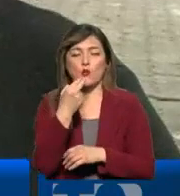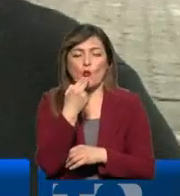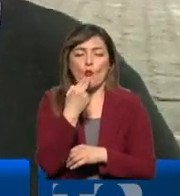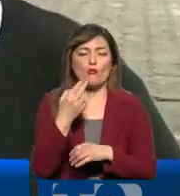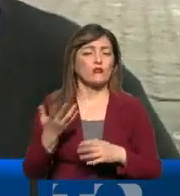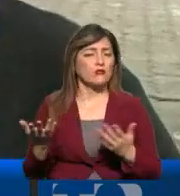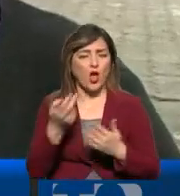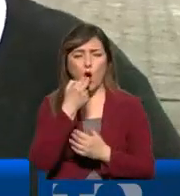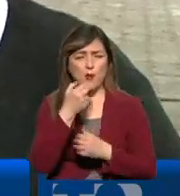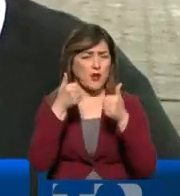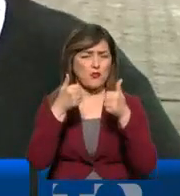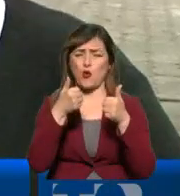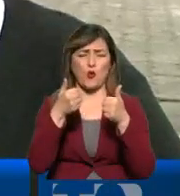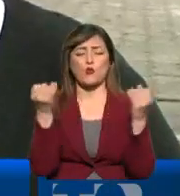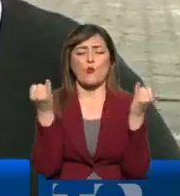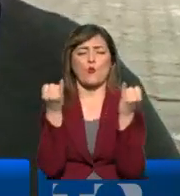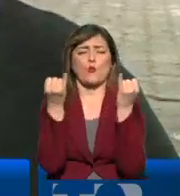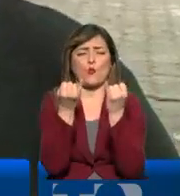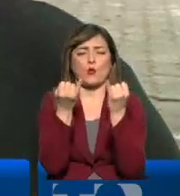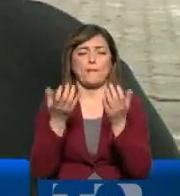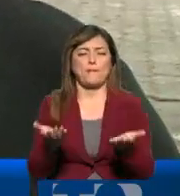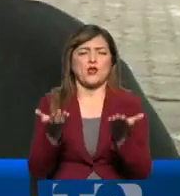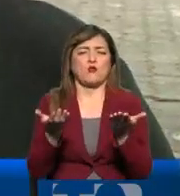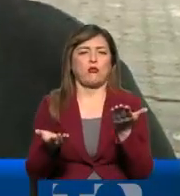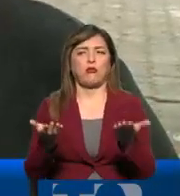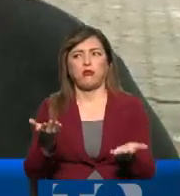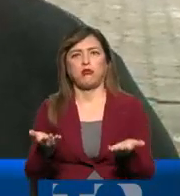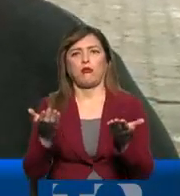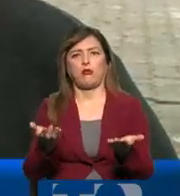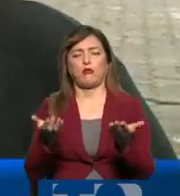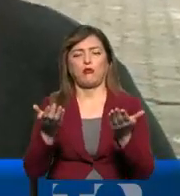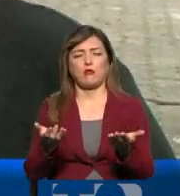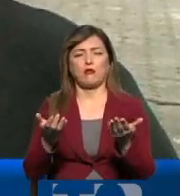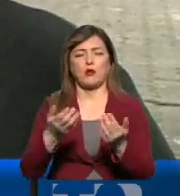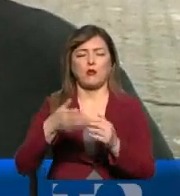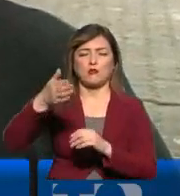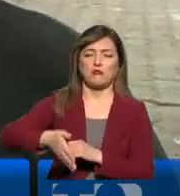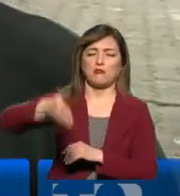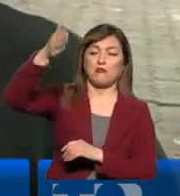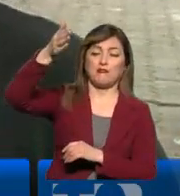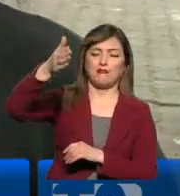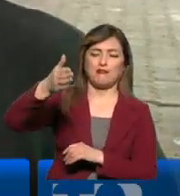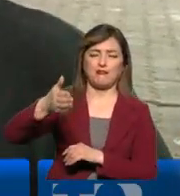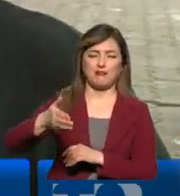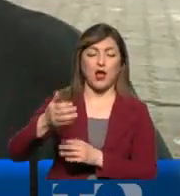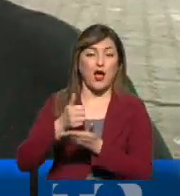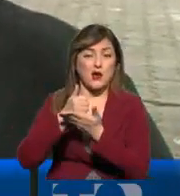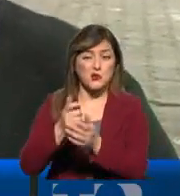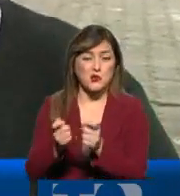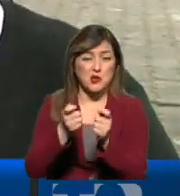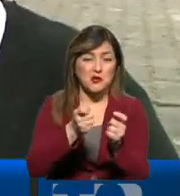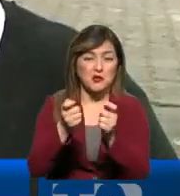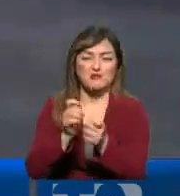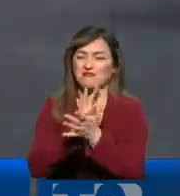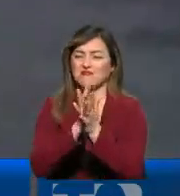en bajo peso, baja talla, y no nos están ayudando, ni siquiera entregando lo que tanto dicen que es ayuda para ellos,